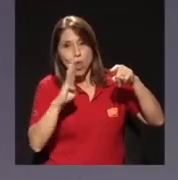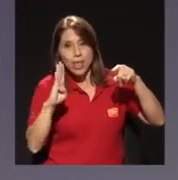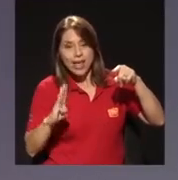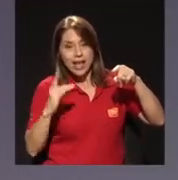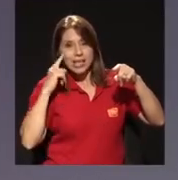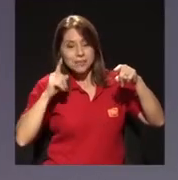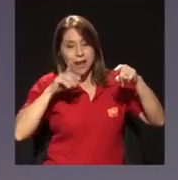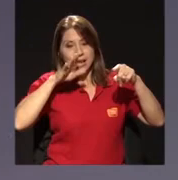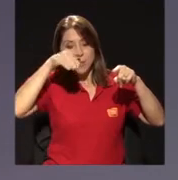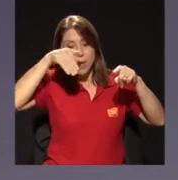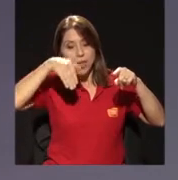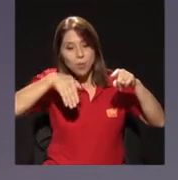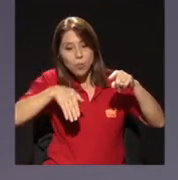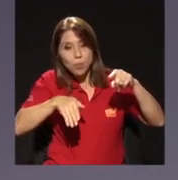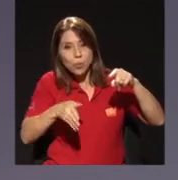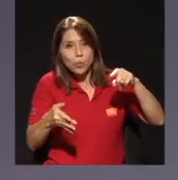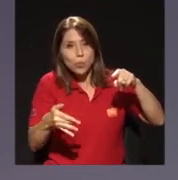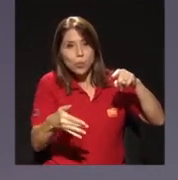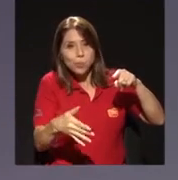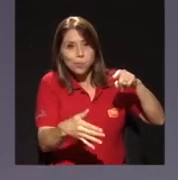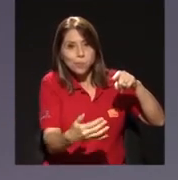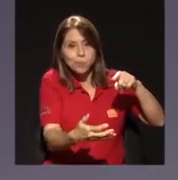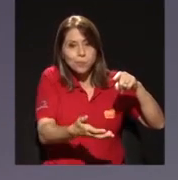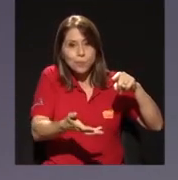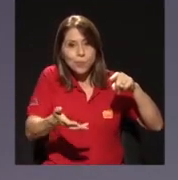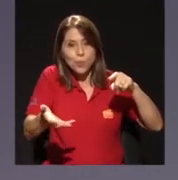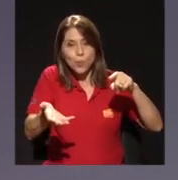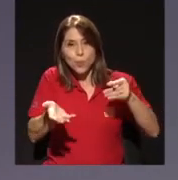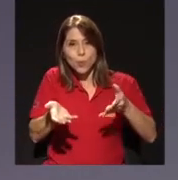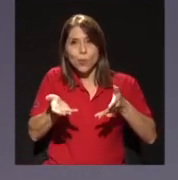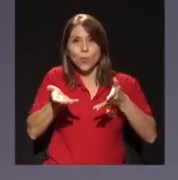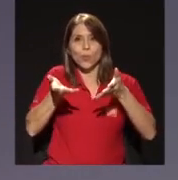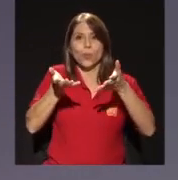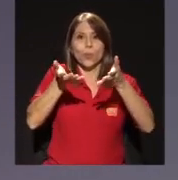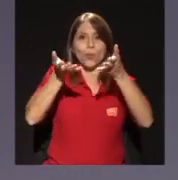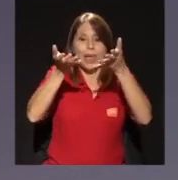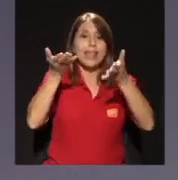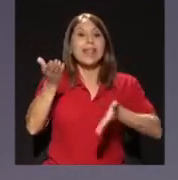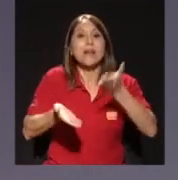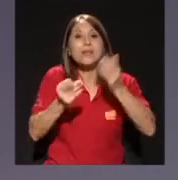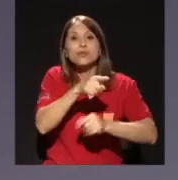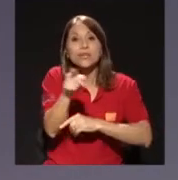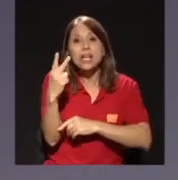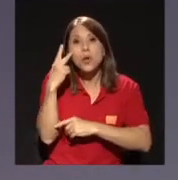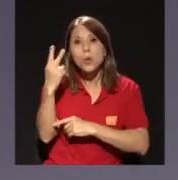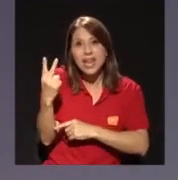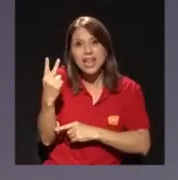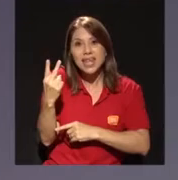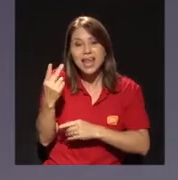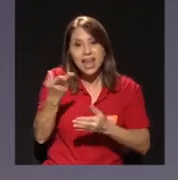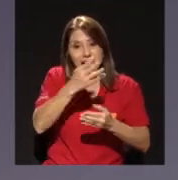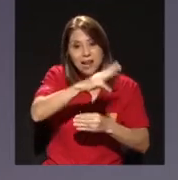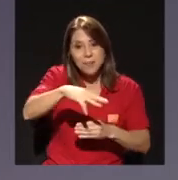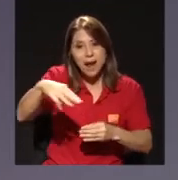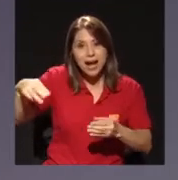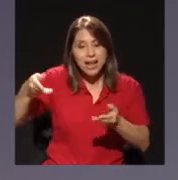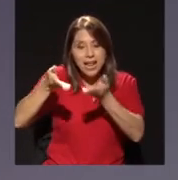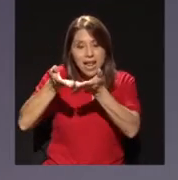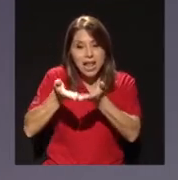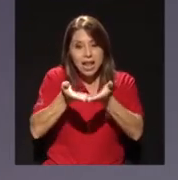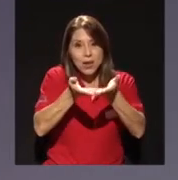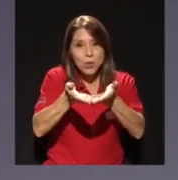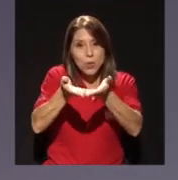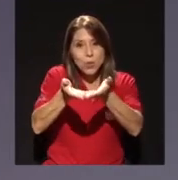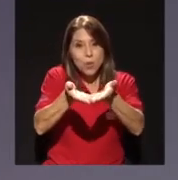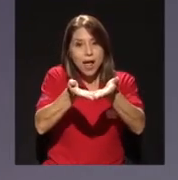para poder sacar esos contenedores de ahí, porque ustedes tal vez los ven en alta mar, solamente lo que trae sobre la estructura del barco, pero